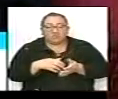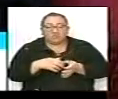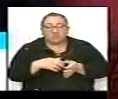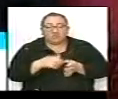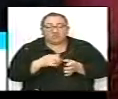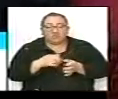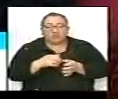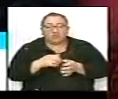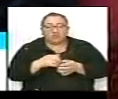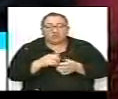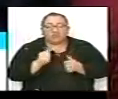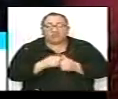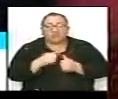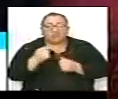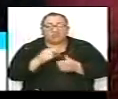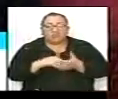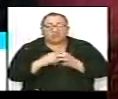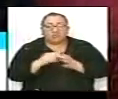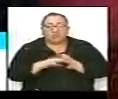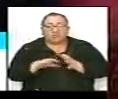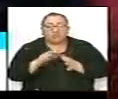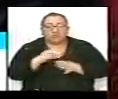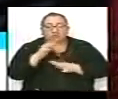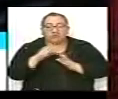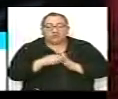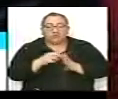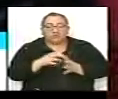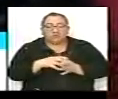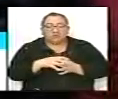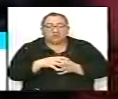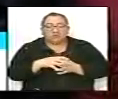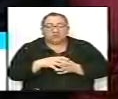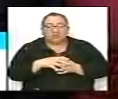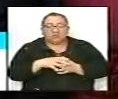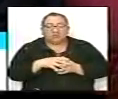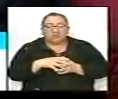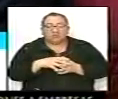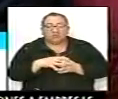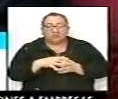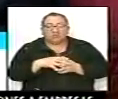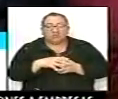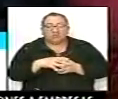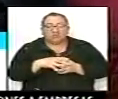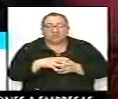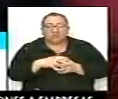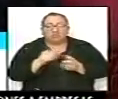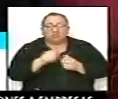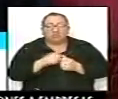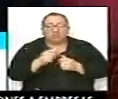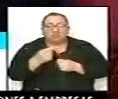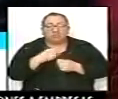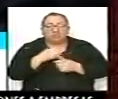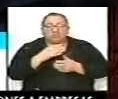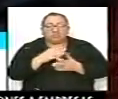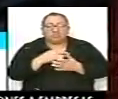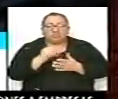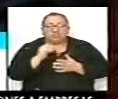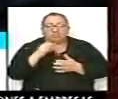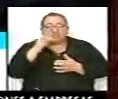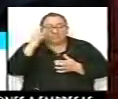una modificación profunda o simplemente se rechace el proyecto. Y entonces allí vendrá la consecuencia